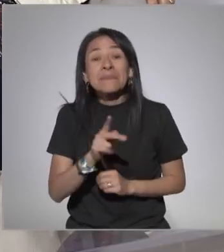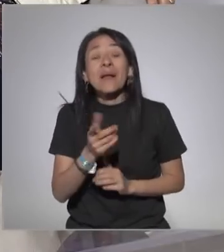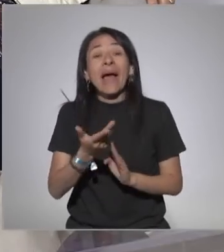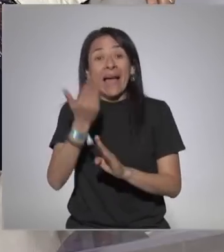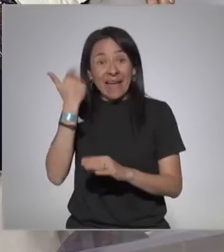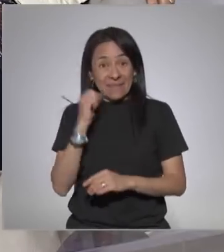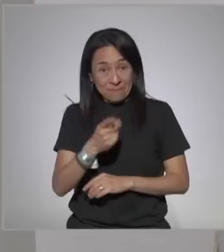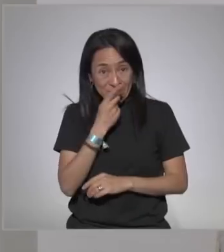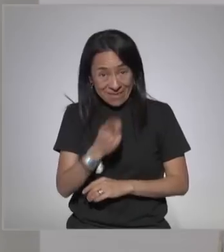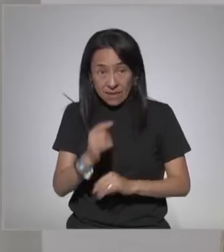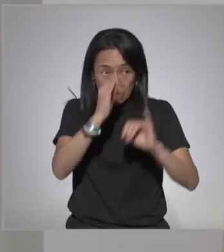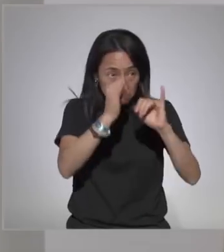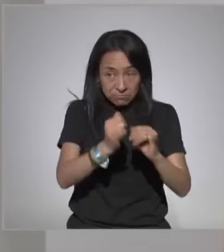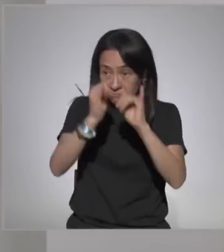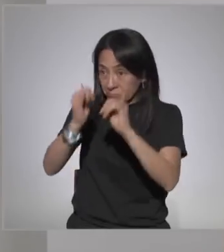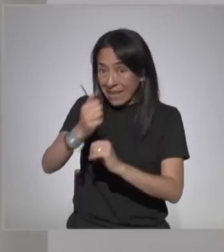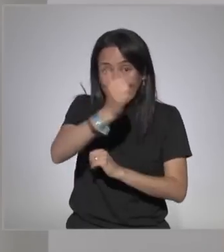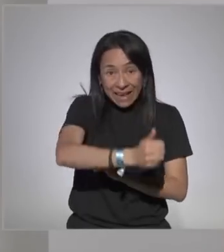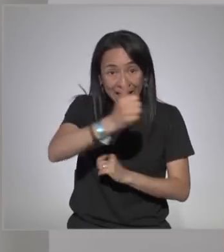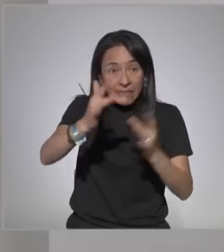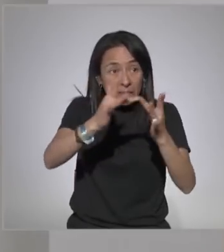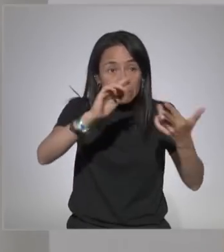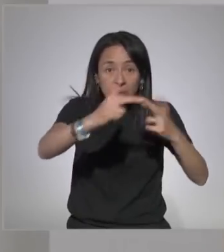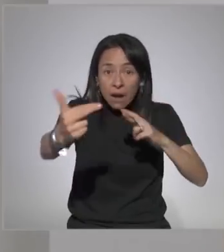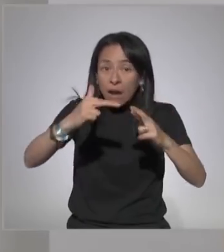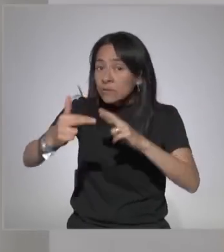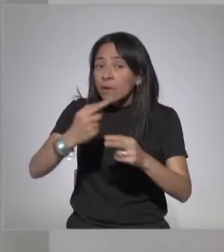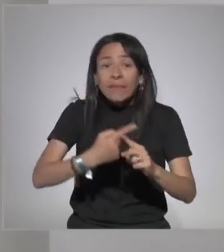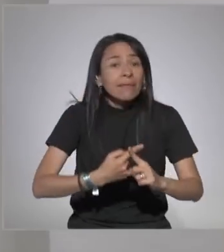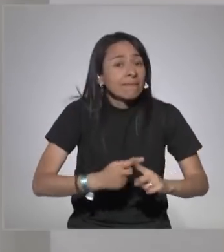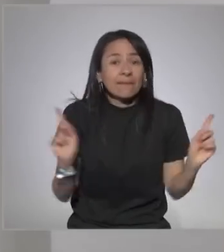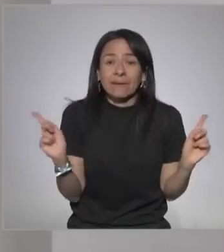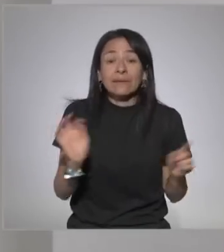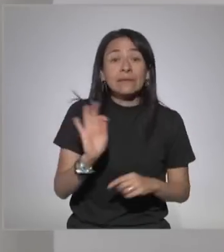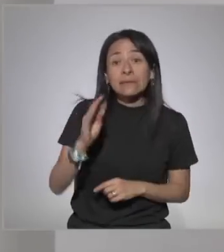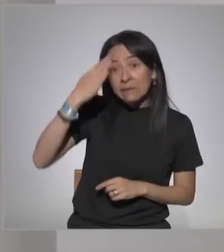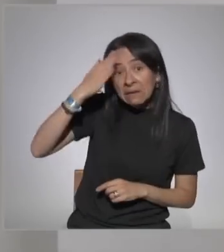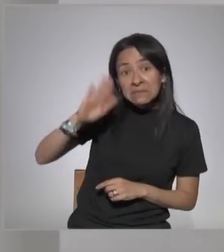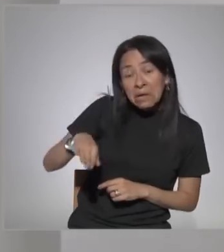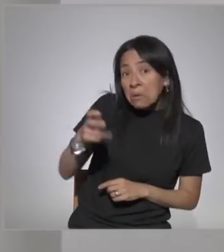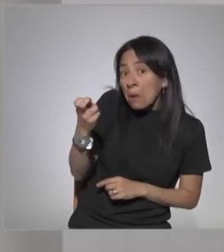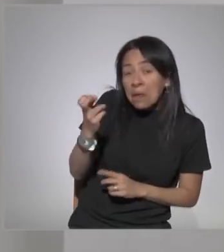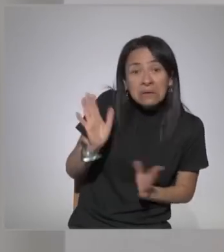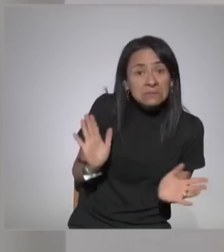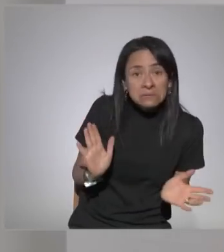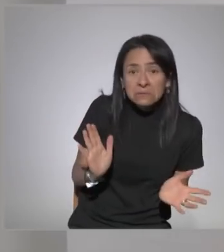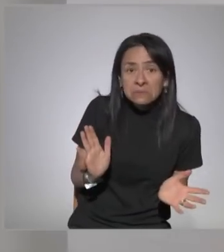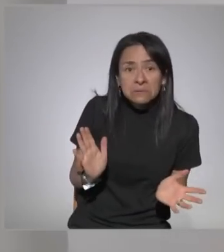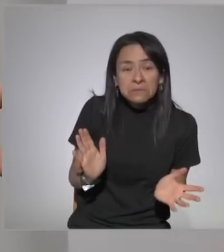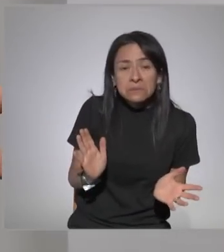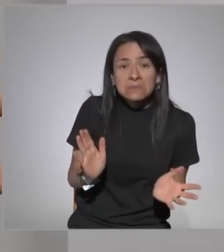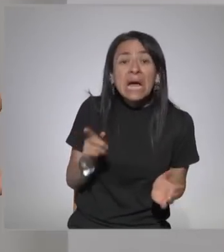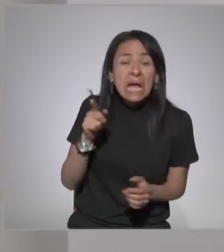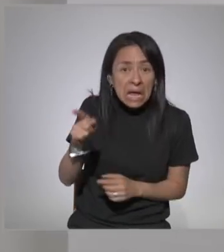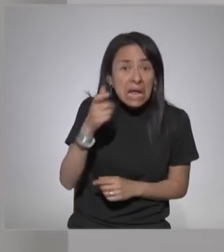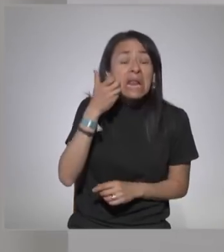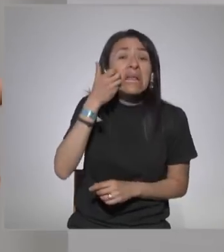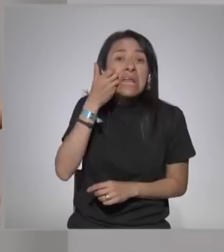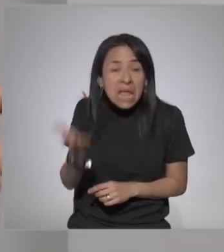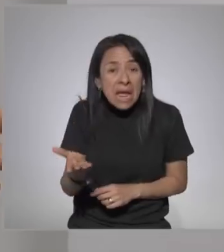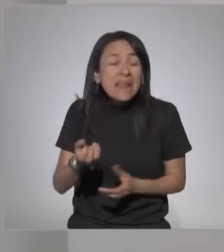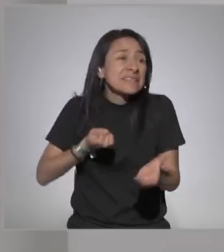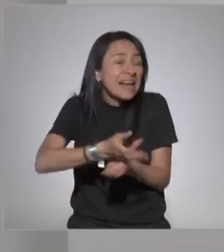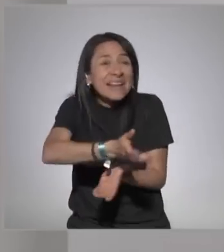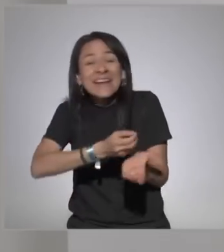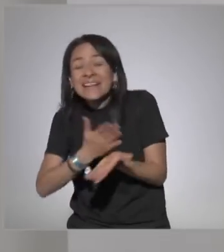justamente se refiere a todo eso, o sea, cada relación es única. Si el señor se dedica a eso y quiere estar echando relajo y